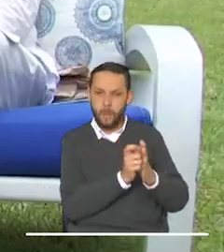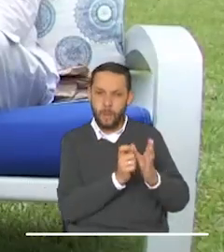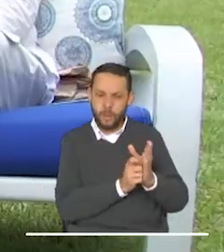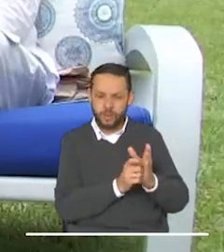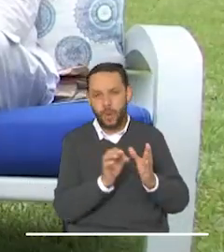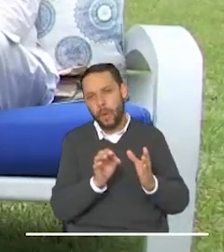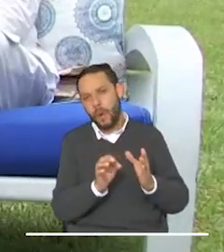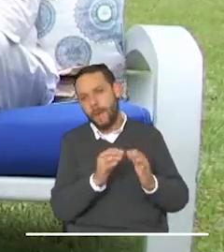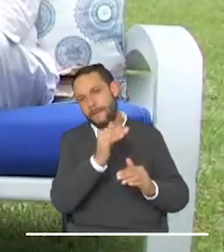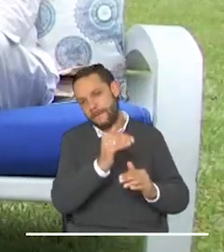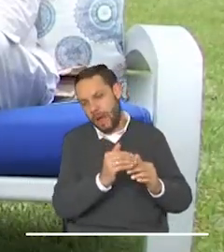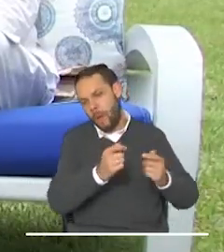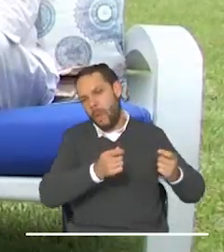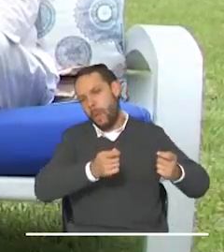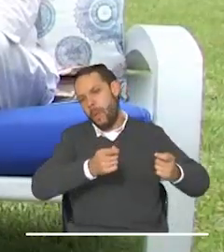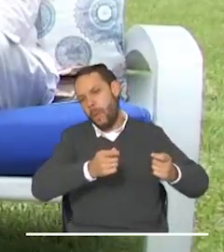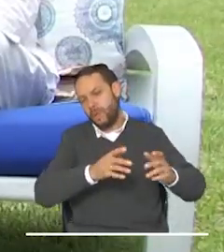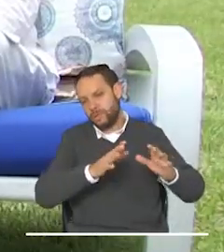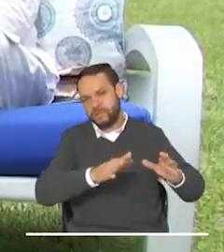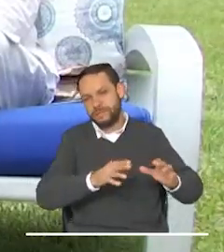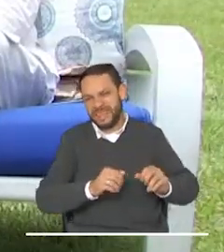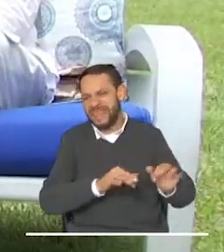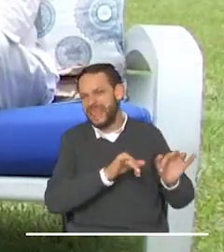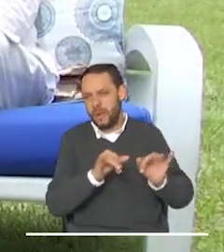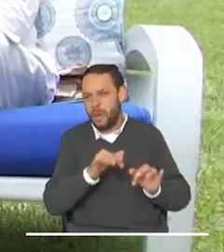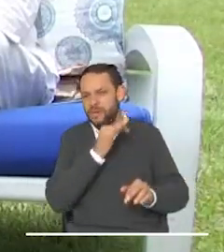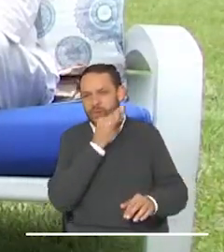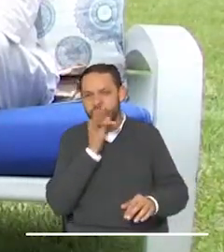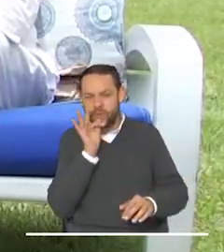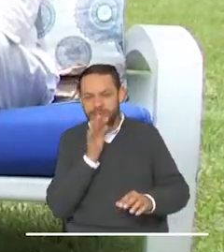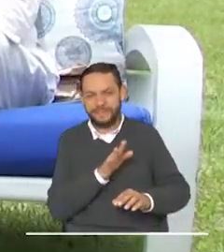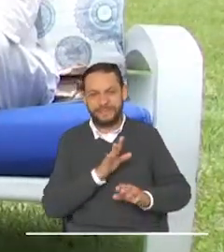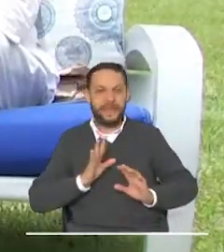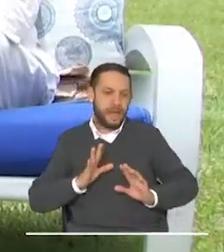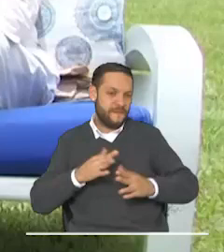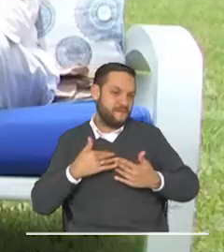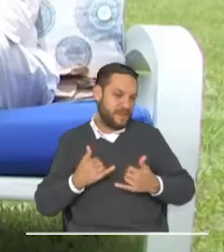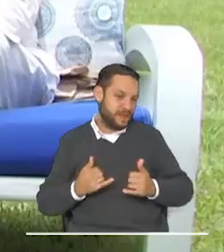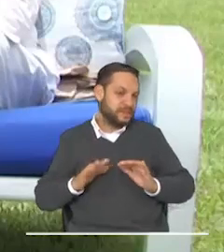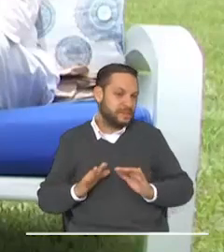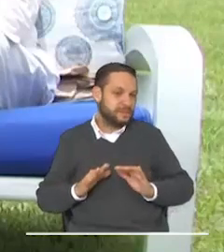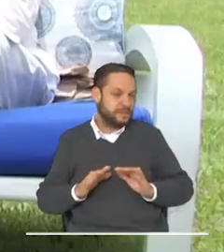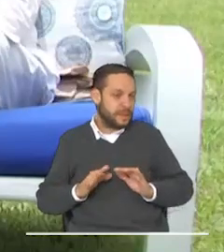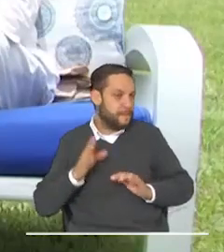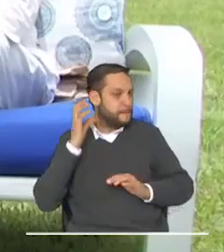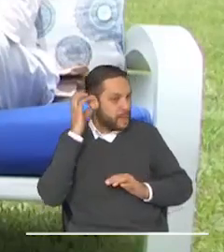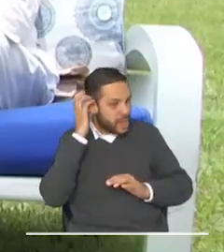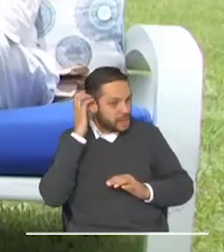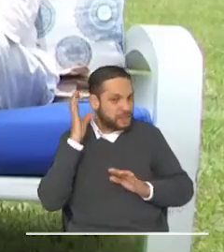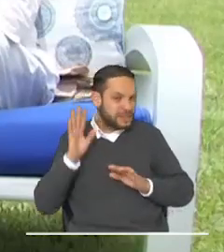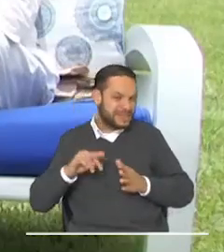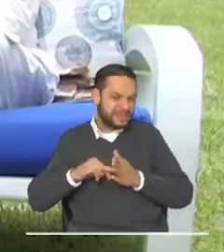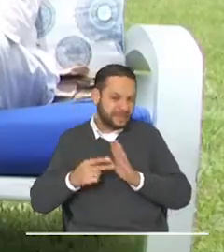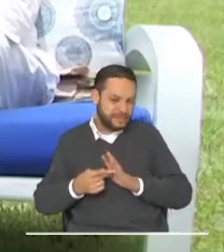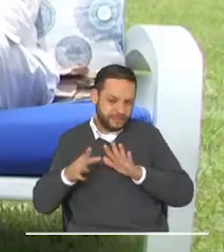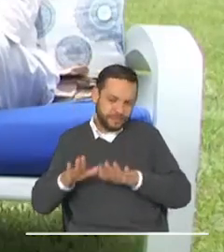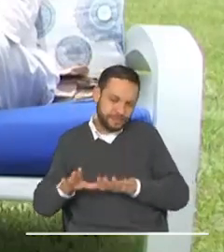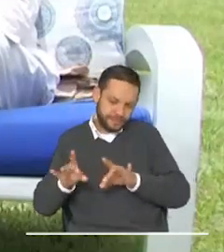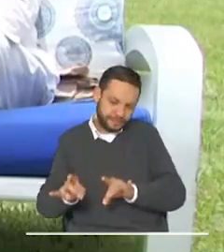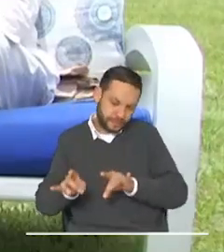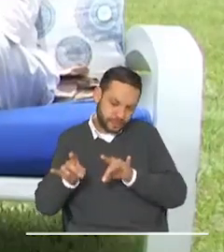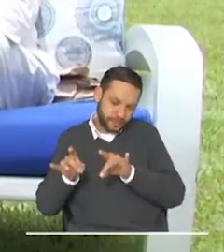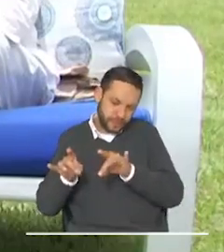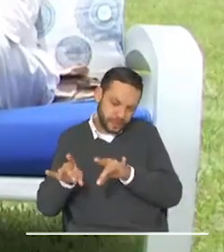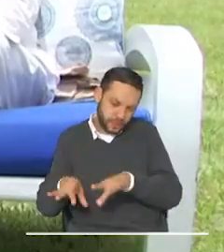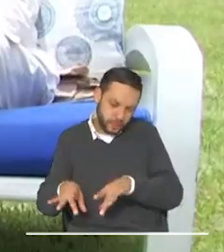y modificar existen múltiples formas de hacerlo en algunos momentos bueno tenemos que reconocer que hay variantes genéticas donde hay un